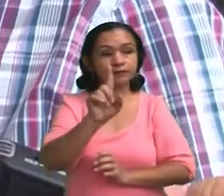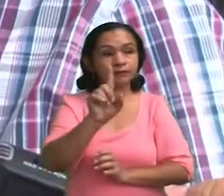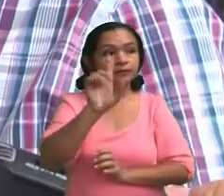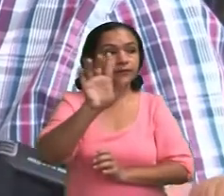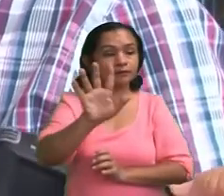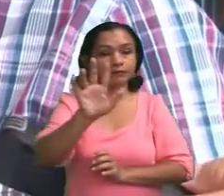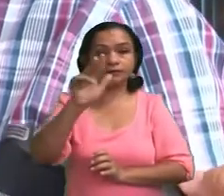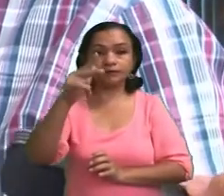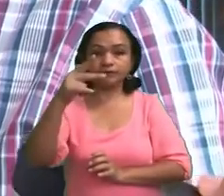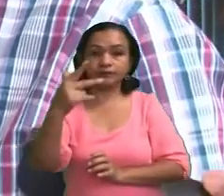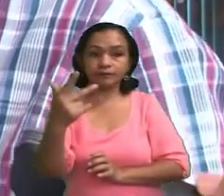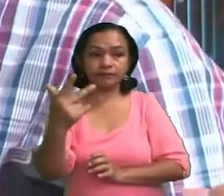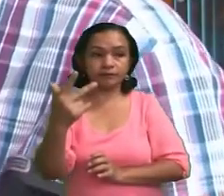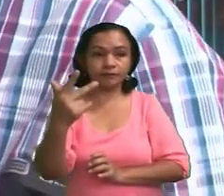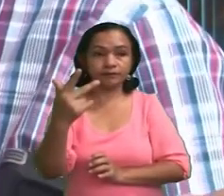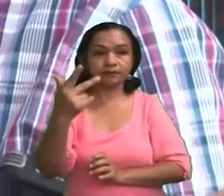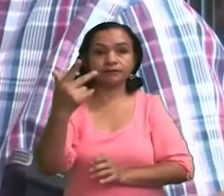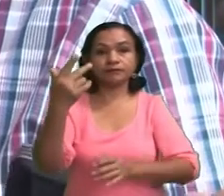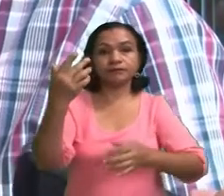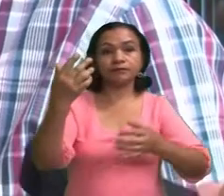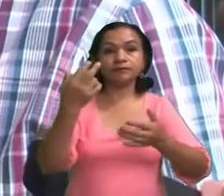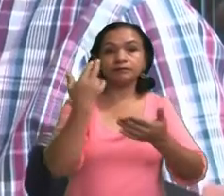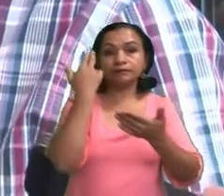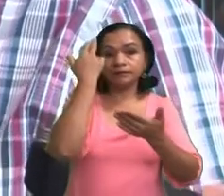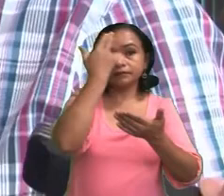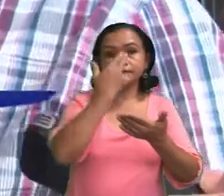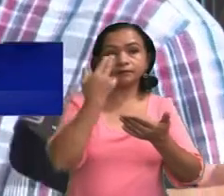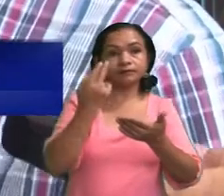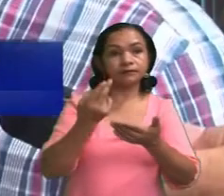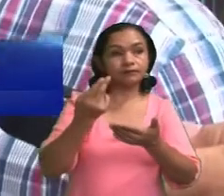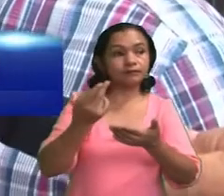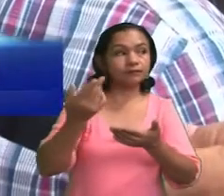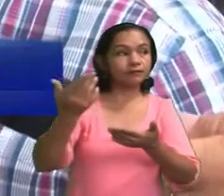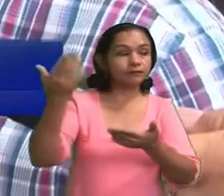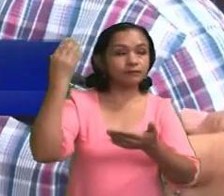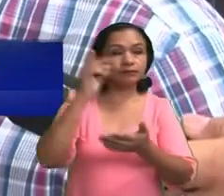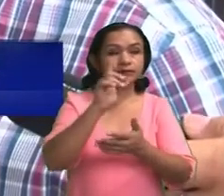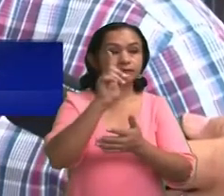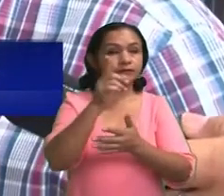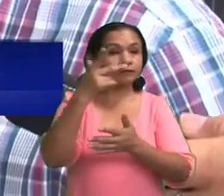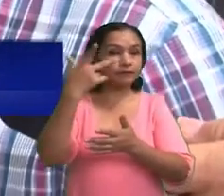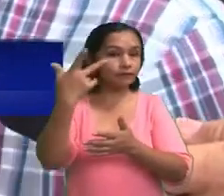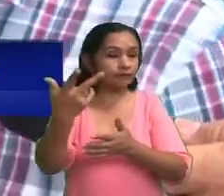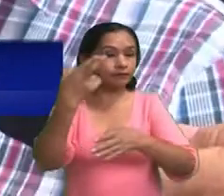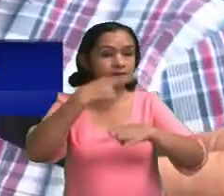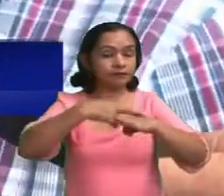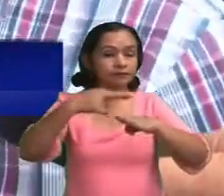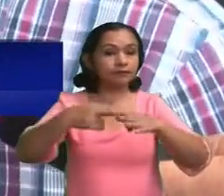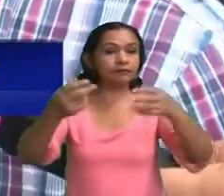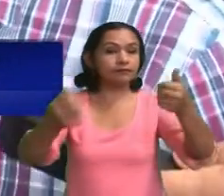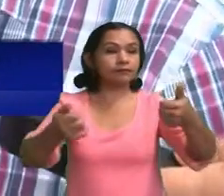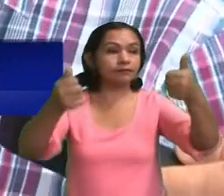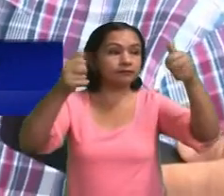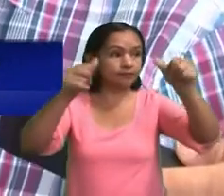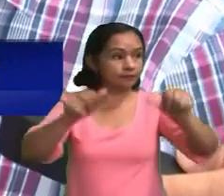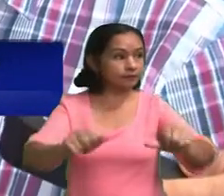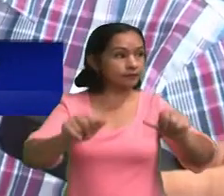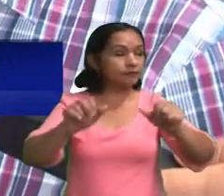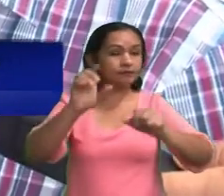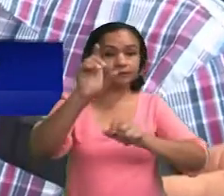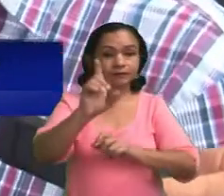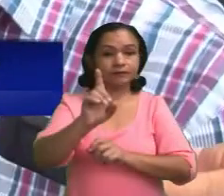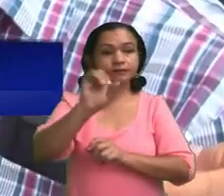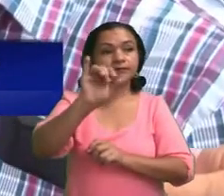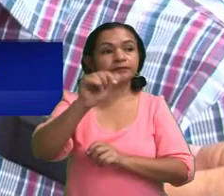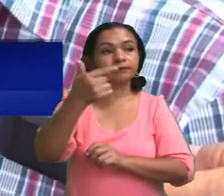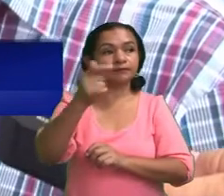158 normas sin vigencias o derecho histórico y 18 normas consolidadas. Ya con este digesto pasa de